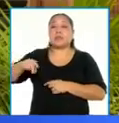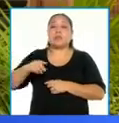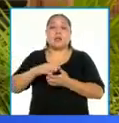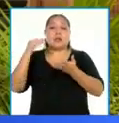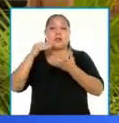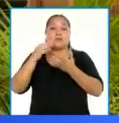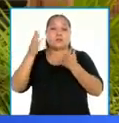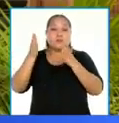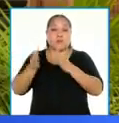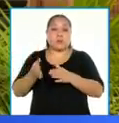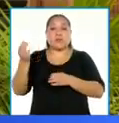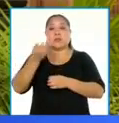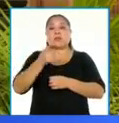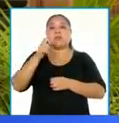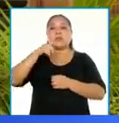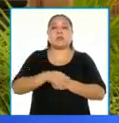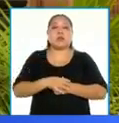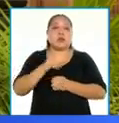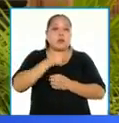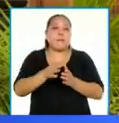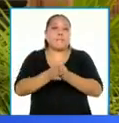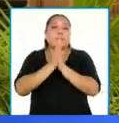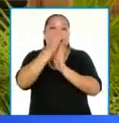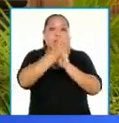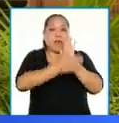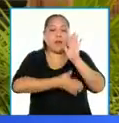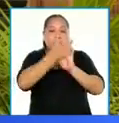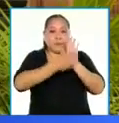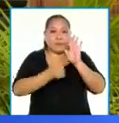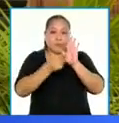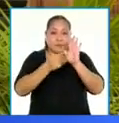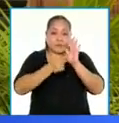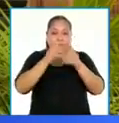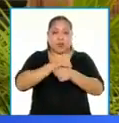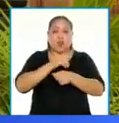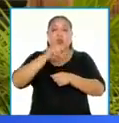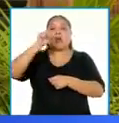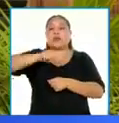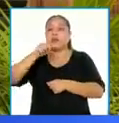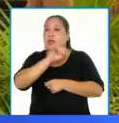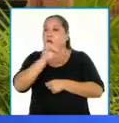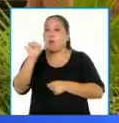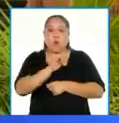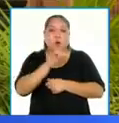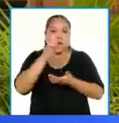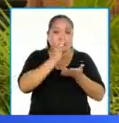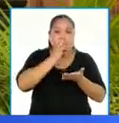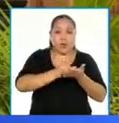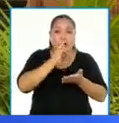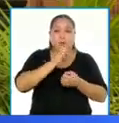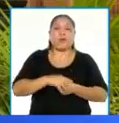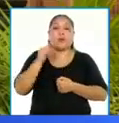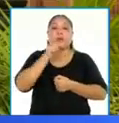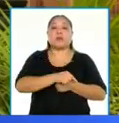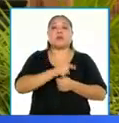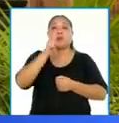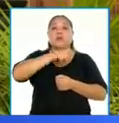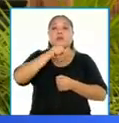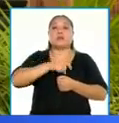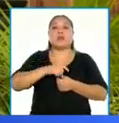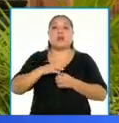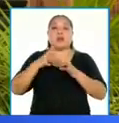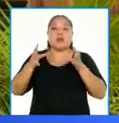pide para que la persona tal requiere tal medicamento, y en este caso requiere el